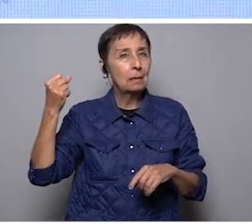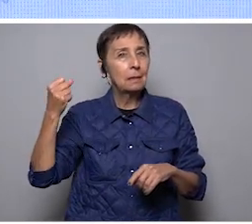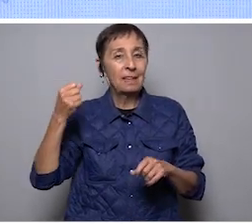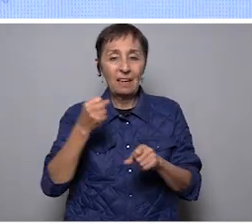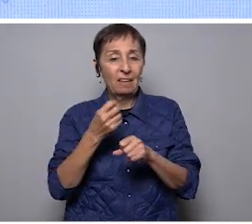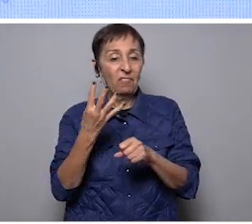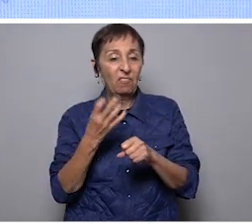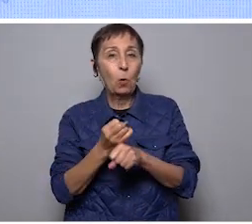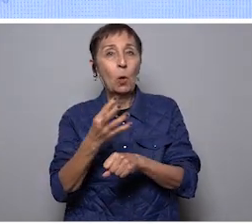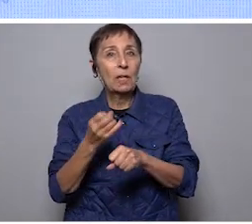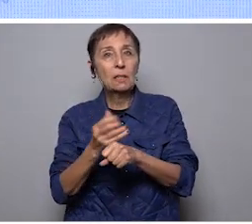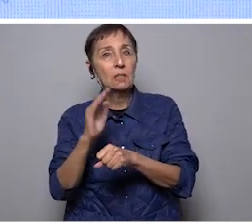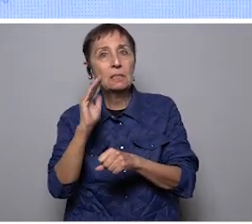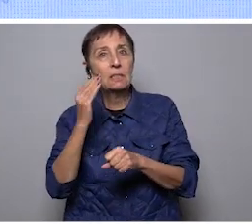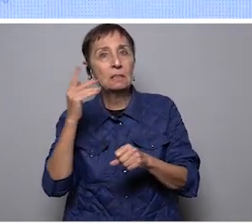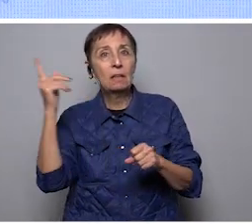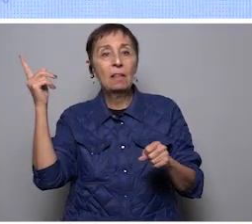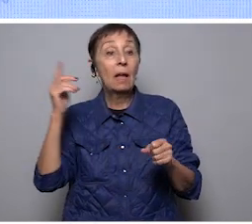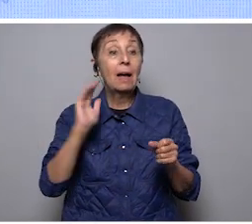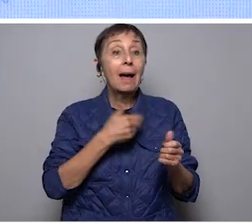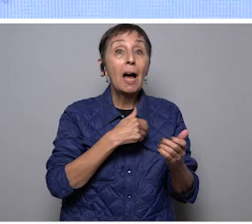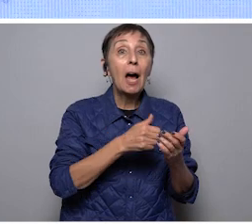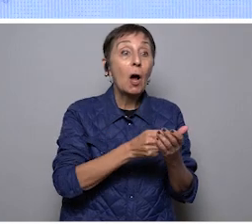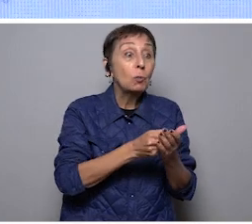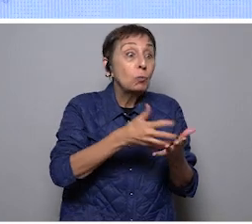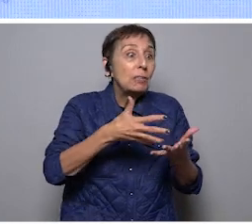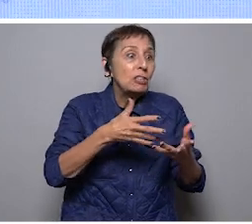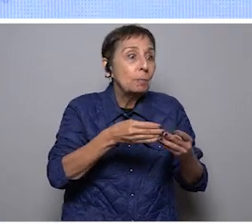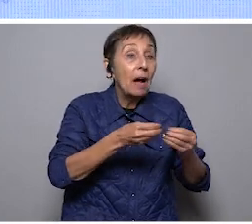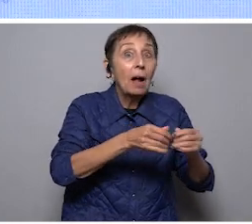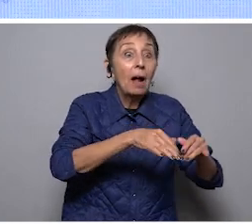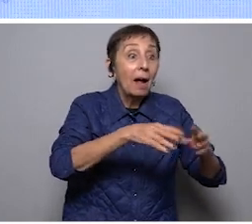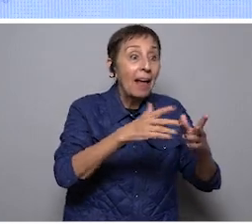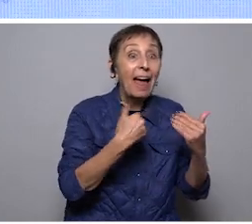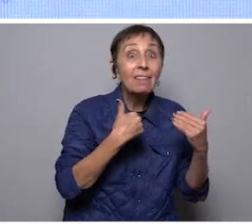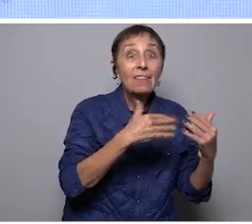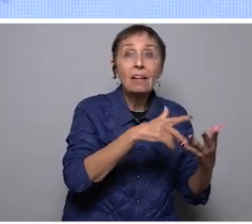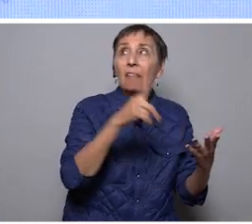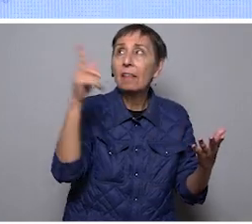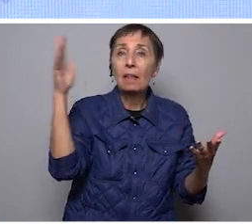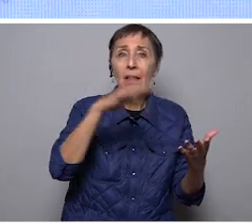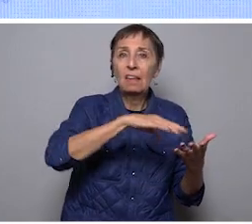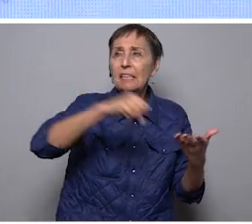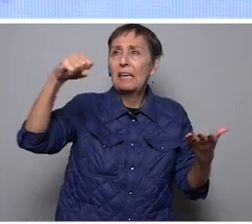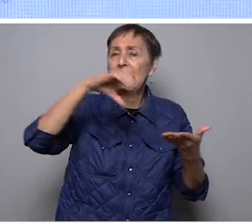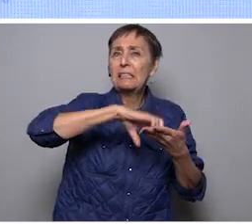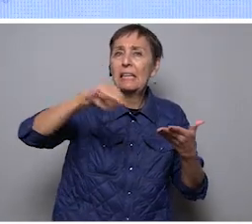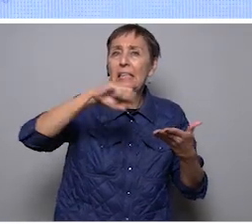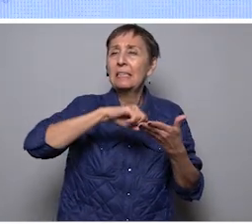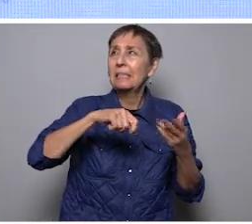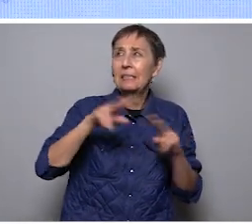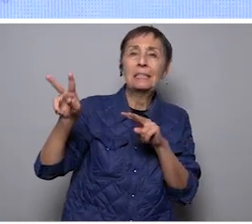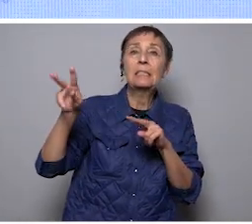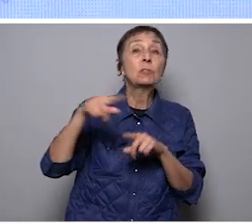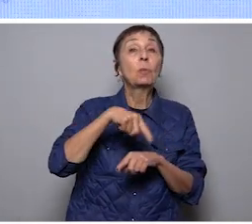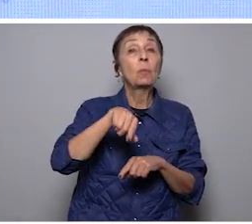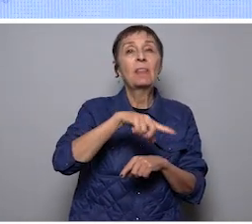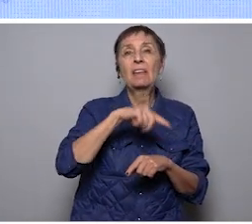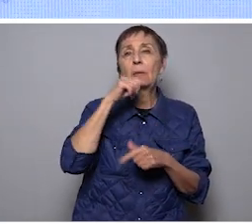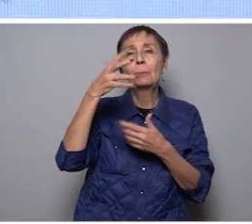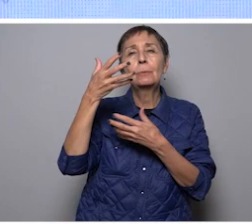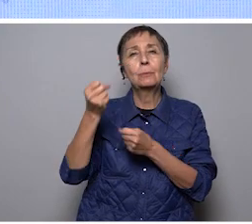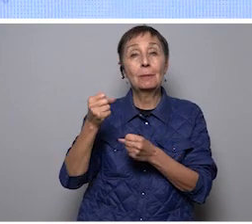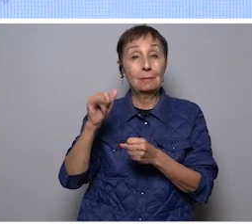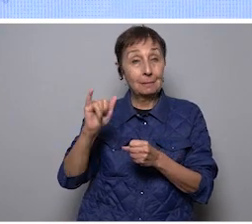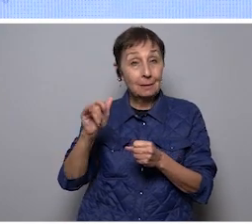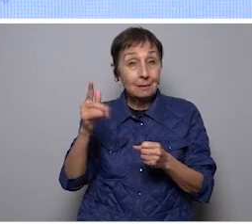elementos que han generado desconfianza a la hora de iniciar procesos digitales Que reducen tiempos distancias